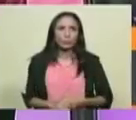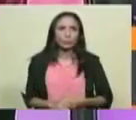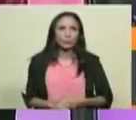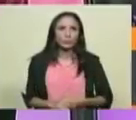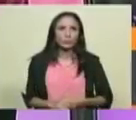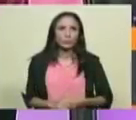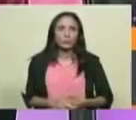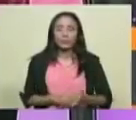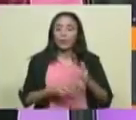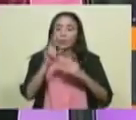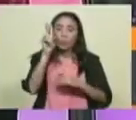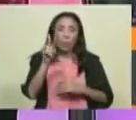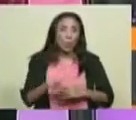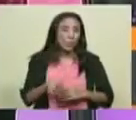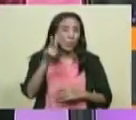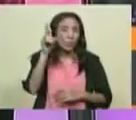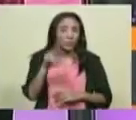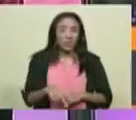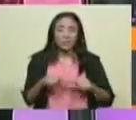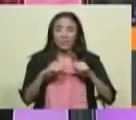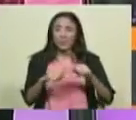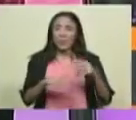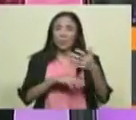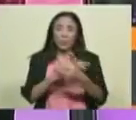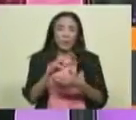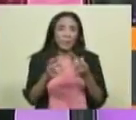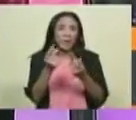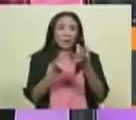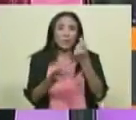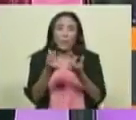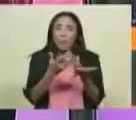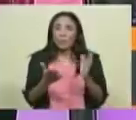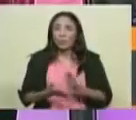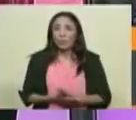los días tenemos que vivir una guerra constante, pero yo quiero hacer